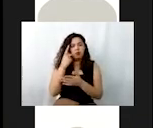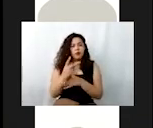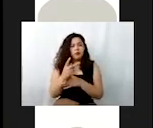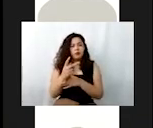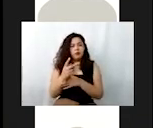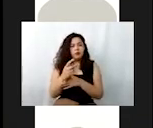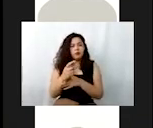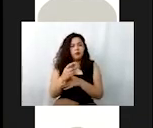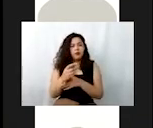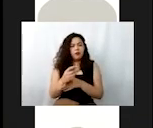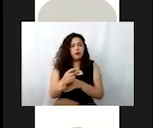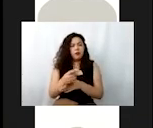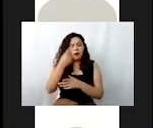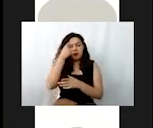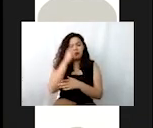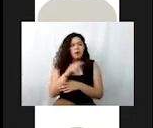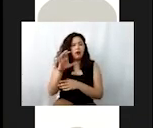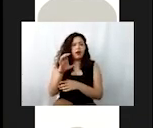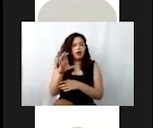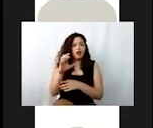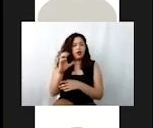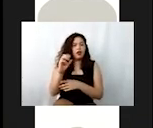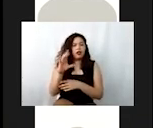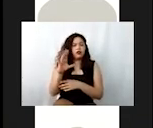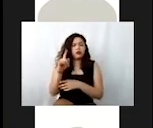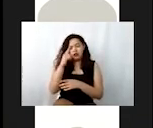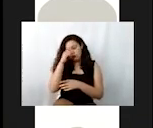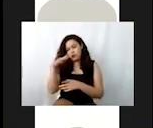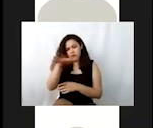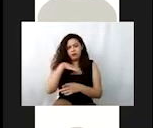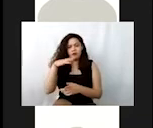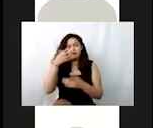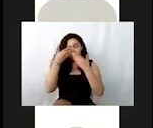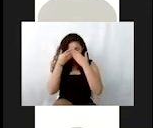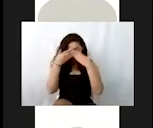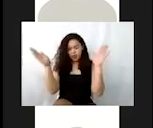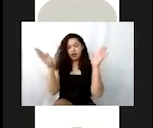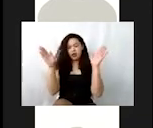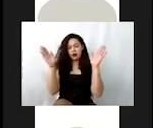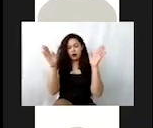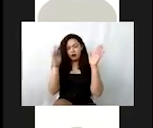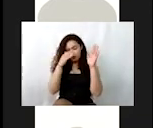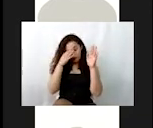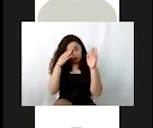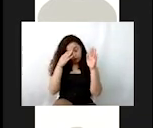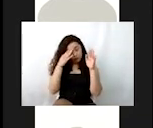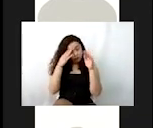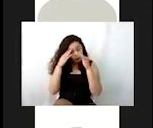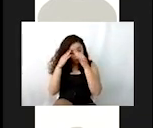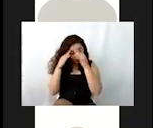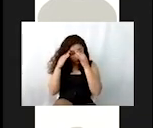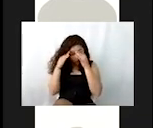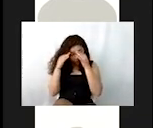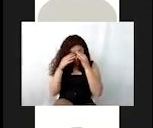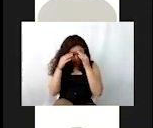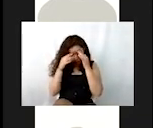de Ecocina, que es un programa de concientización ambiental para disminuir el deterioro de